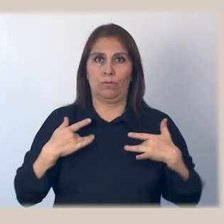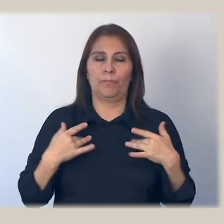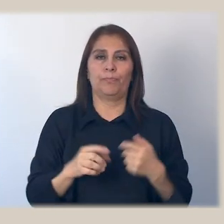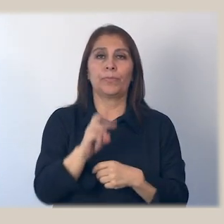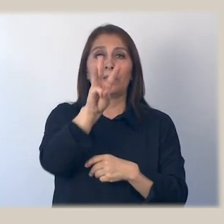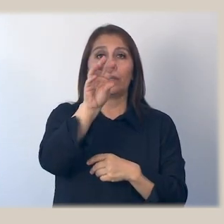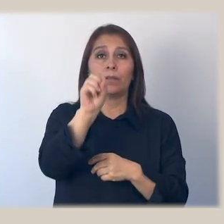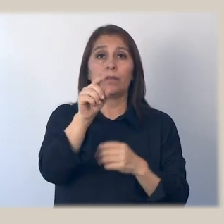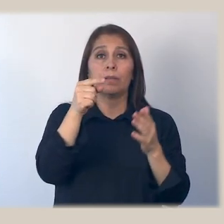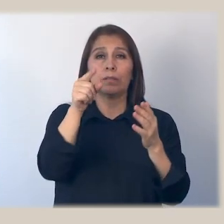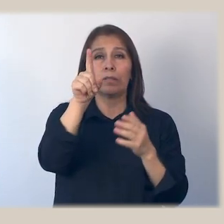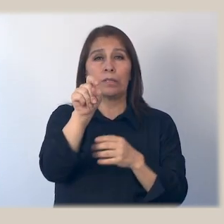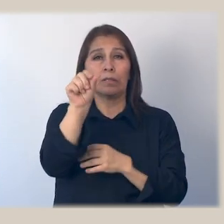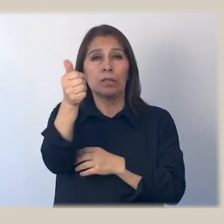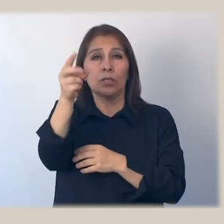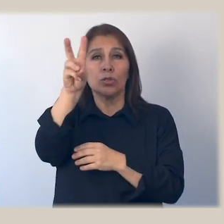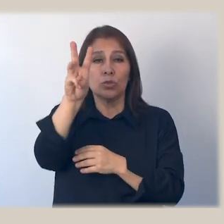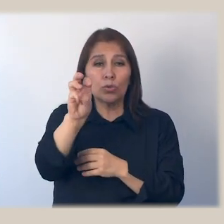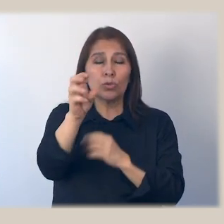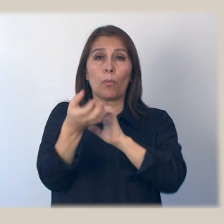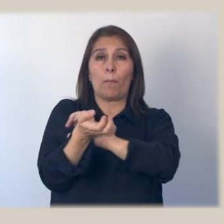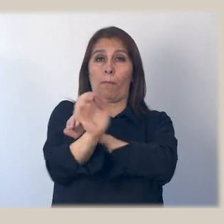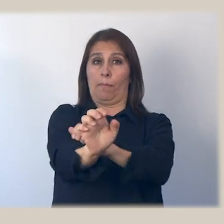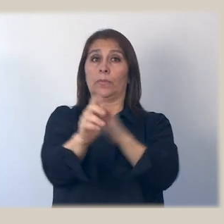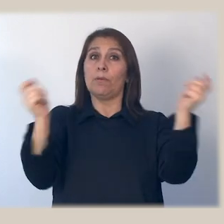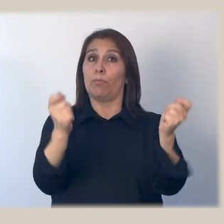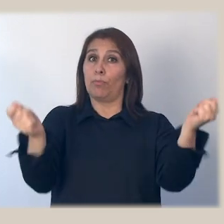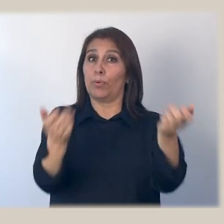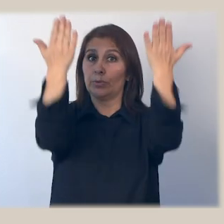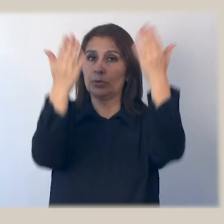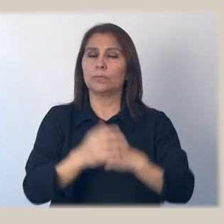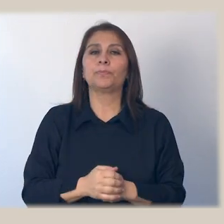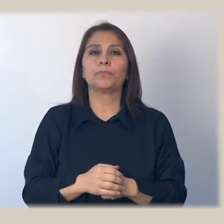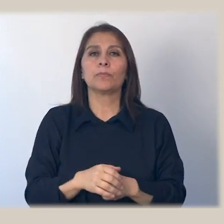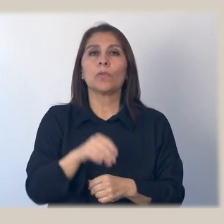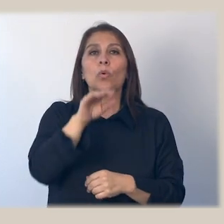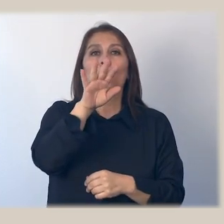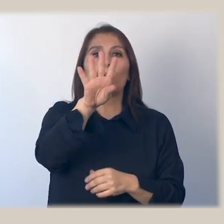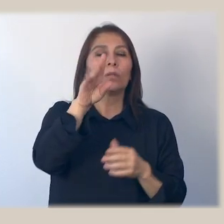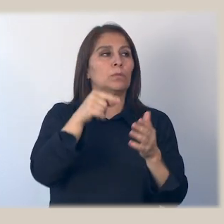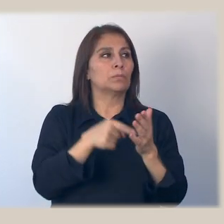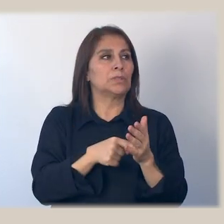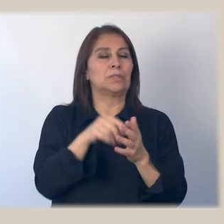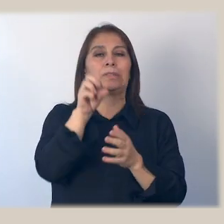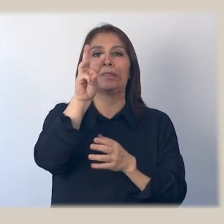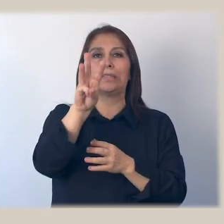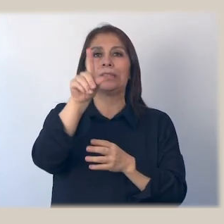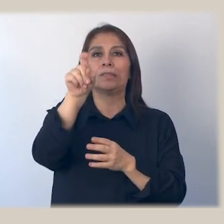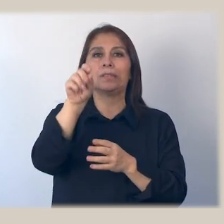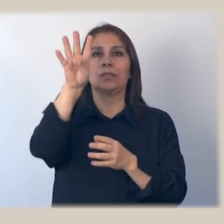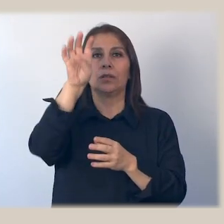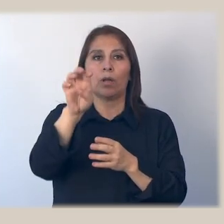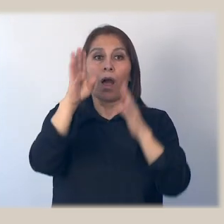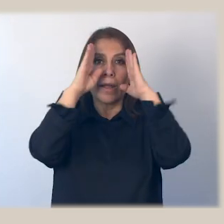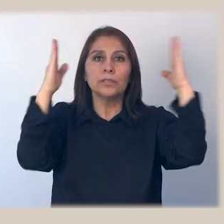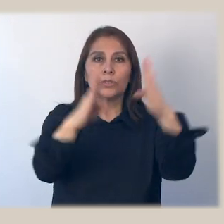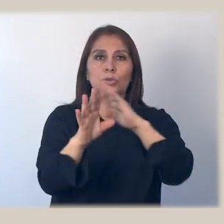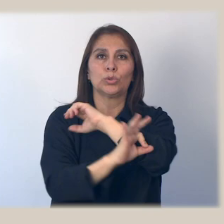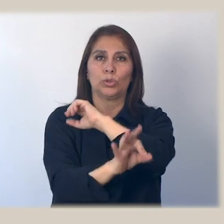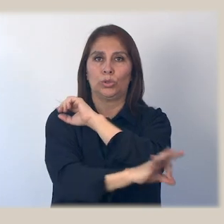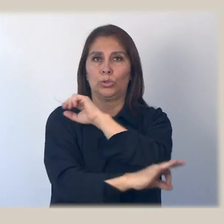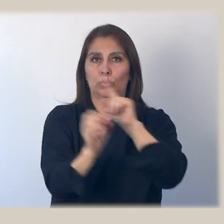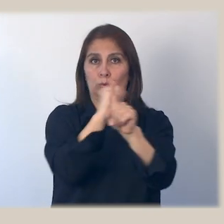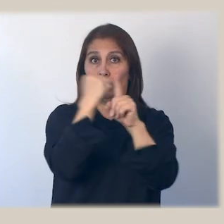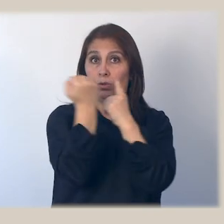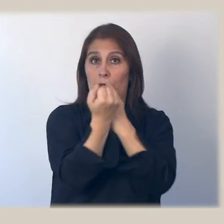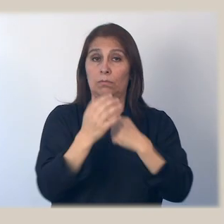salud, 30.618 acciones de prevención y promoción, y 4.369 atenciones en el programa